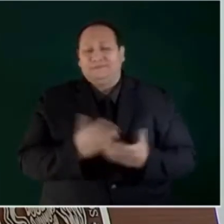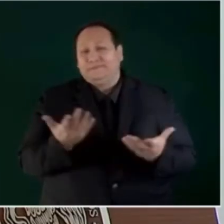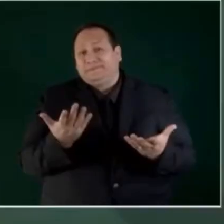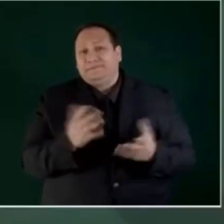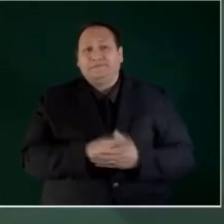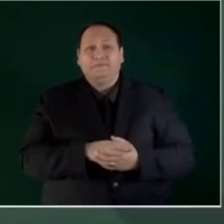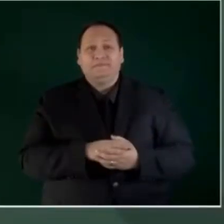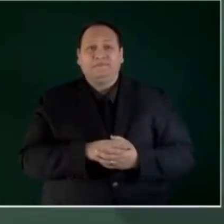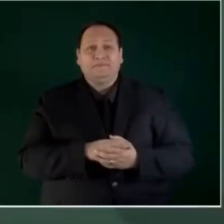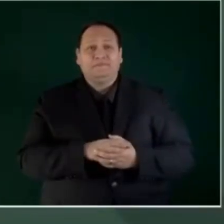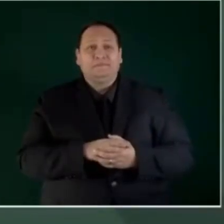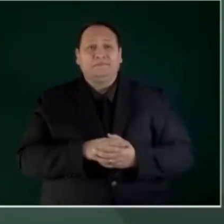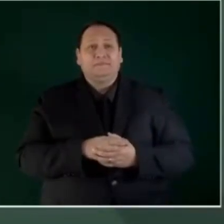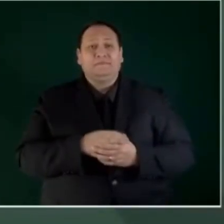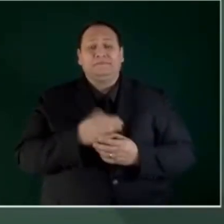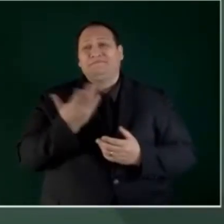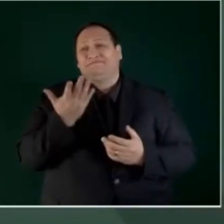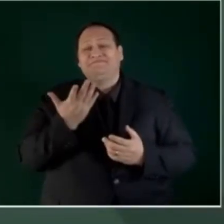pasan